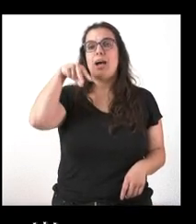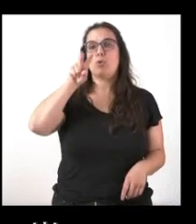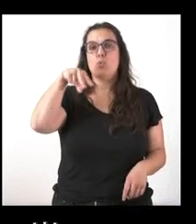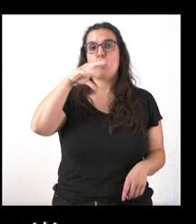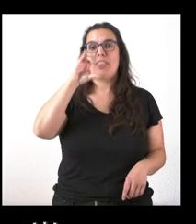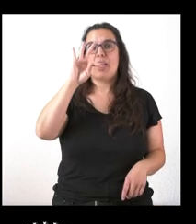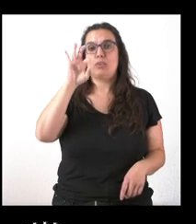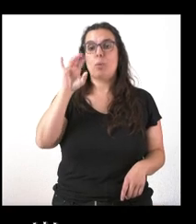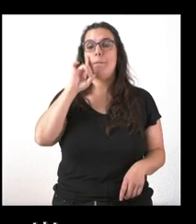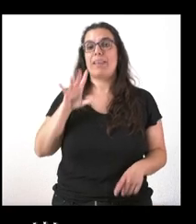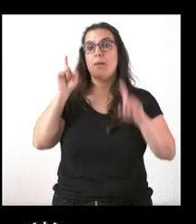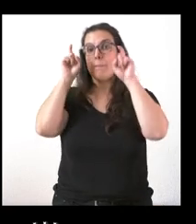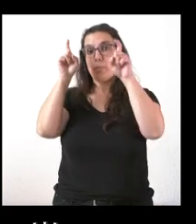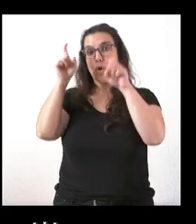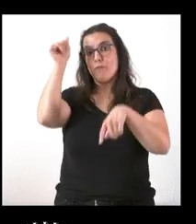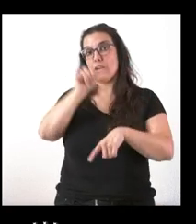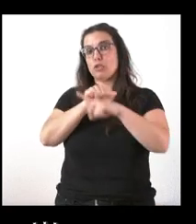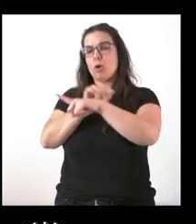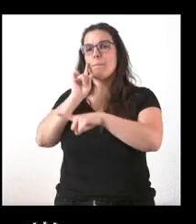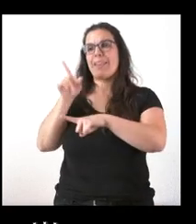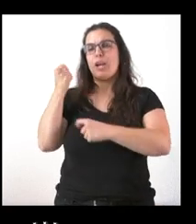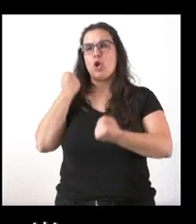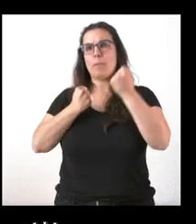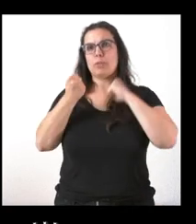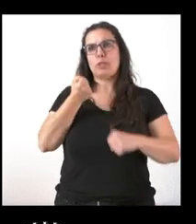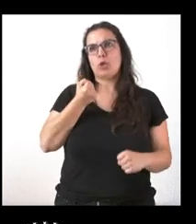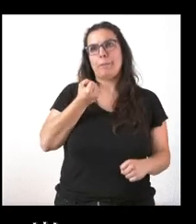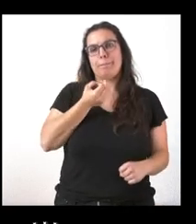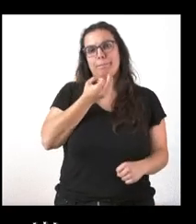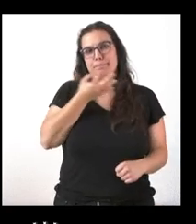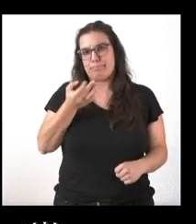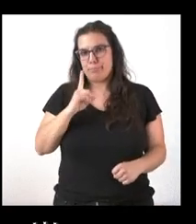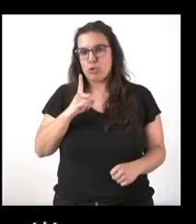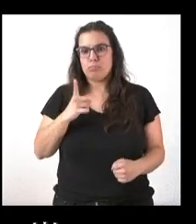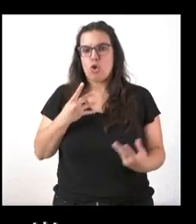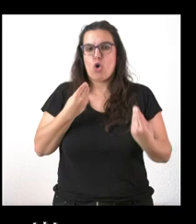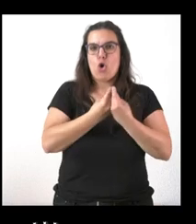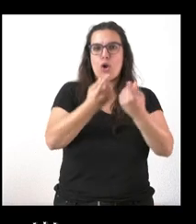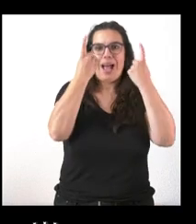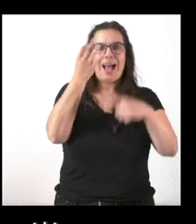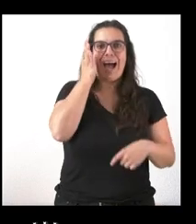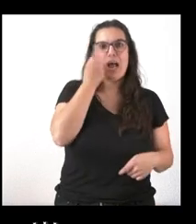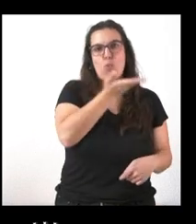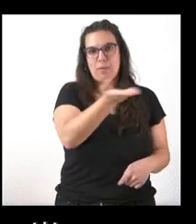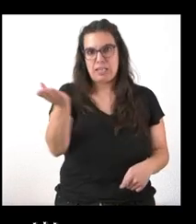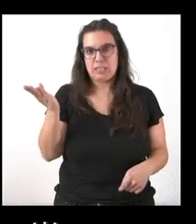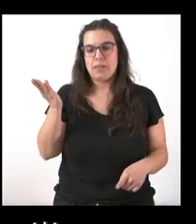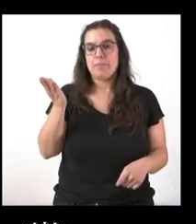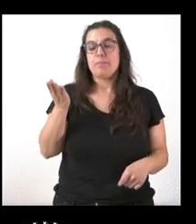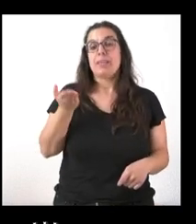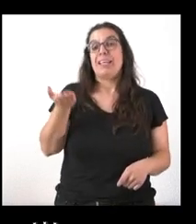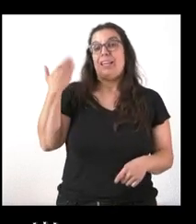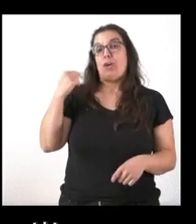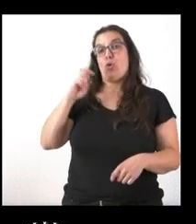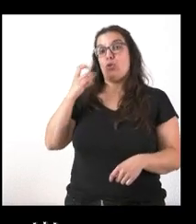ha tenido también algún tipo de comportamiento no ejemplar con algunas alumnas en el caso anterior del colegio Lourdes